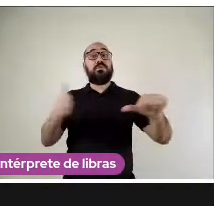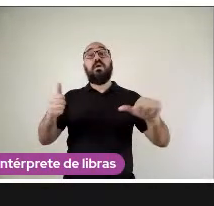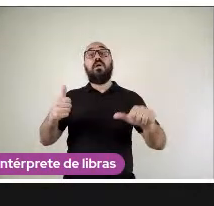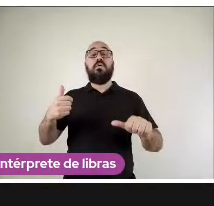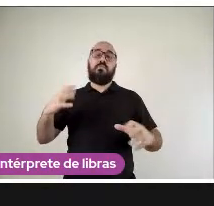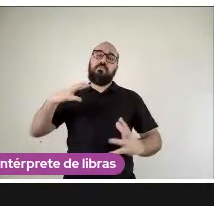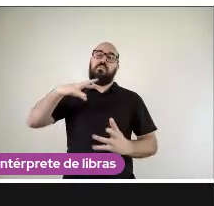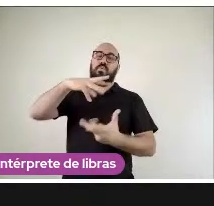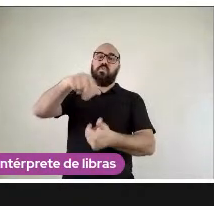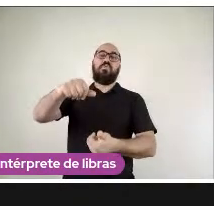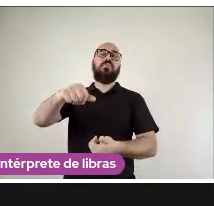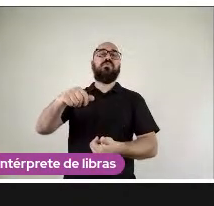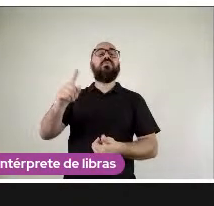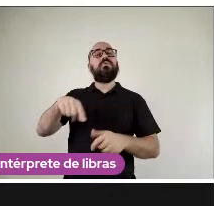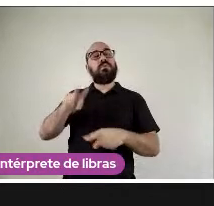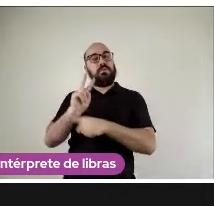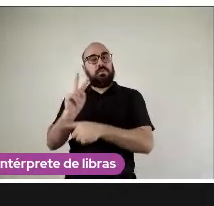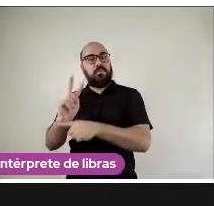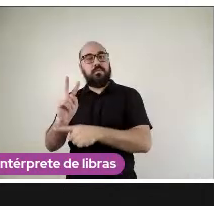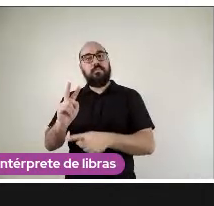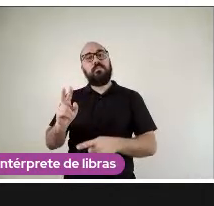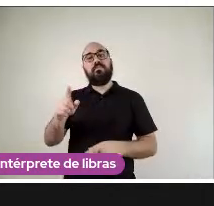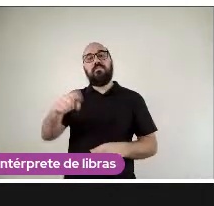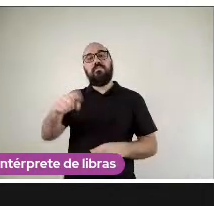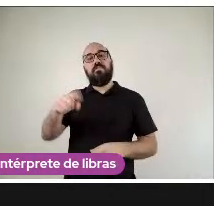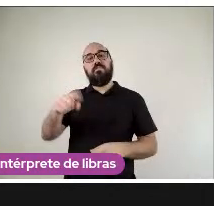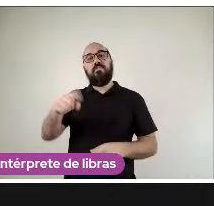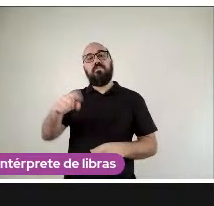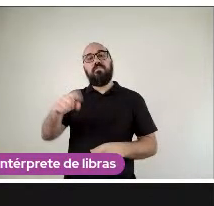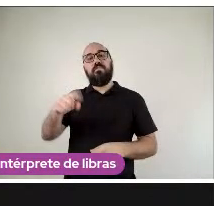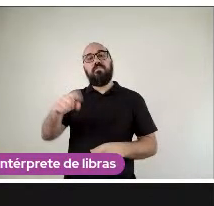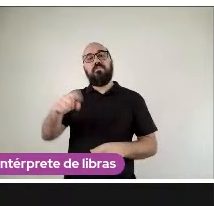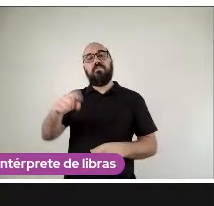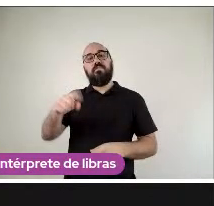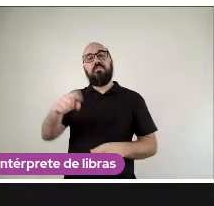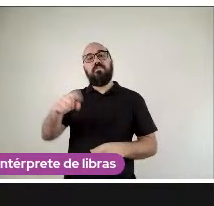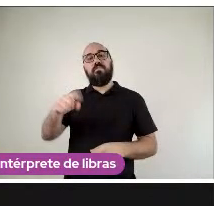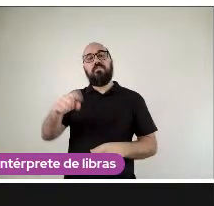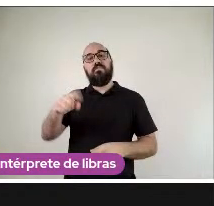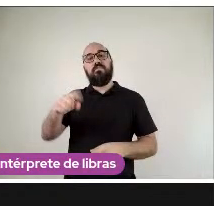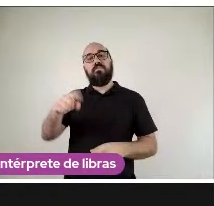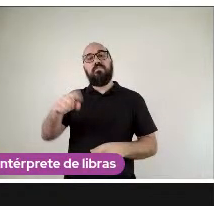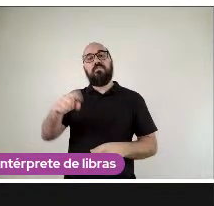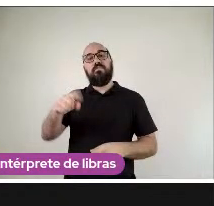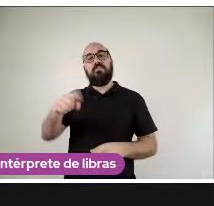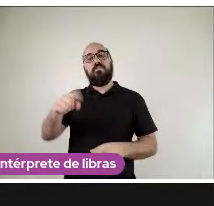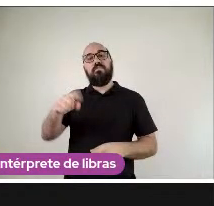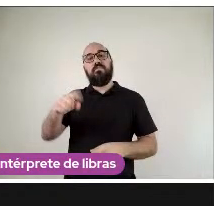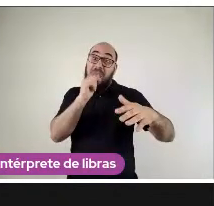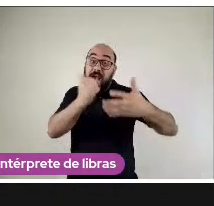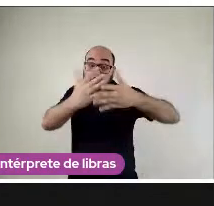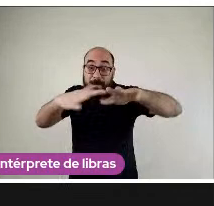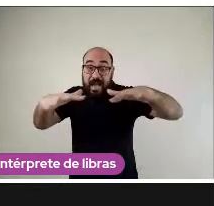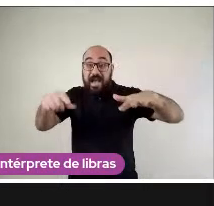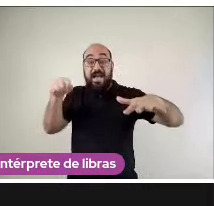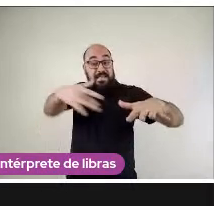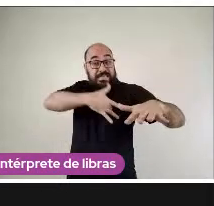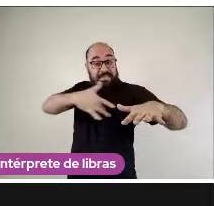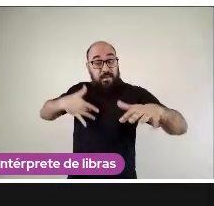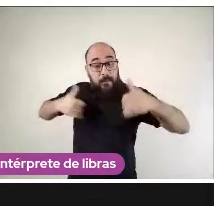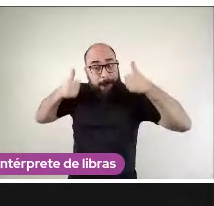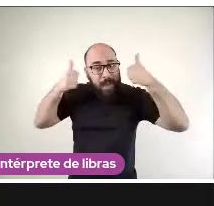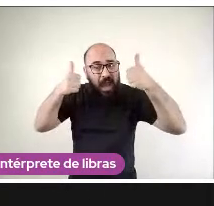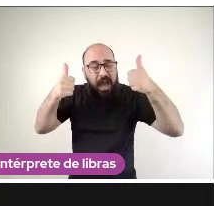van a perjudicar a nuestra calidad de vida, nos va a perjudicar